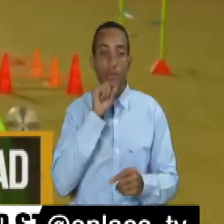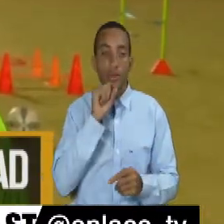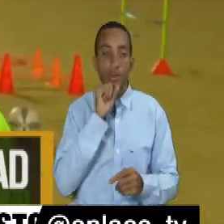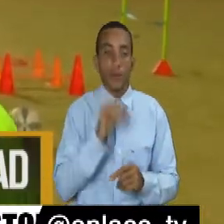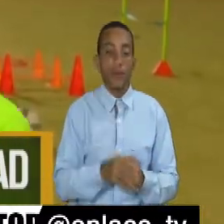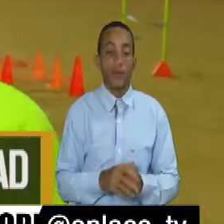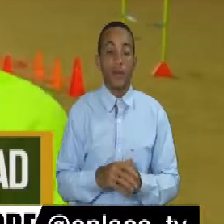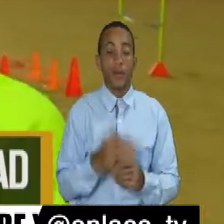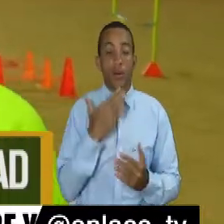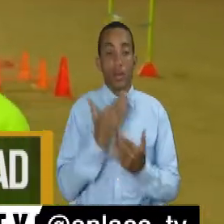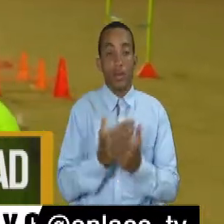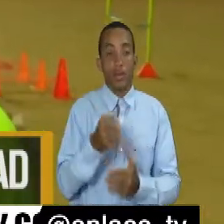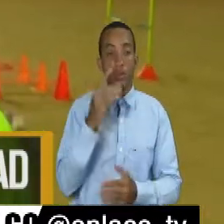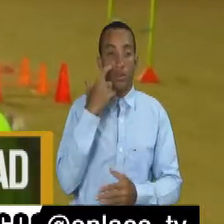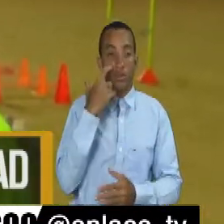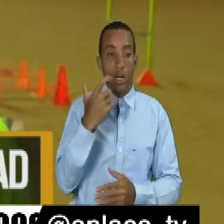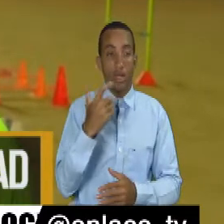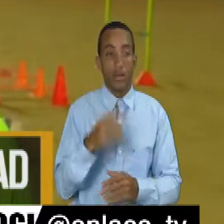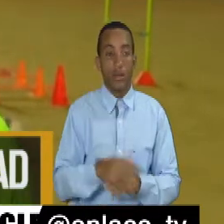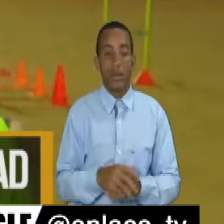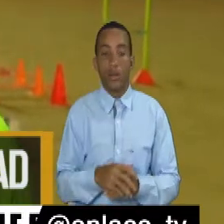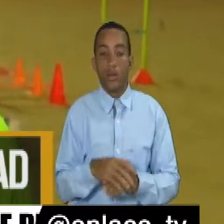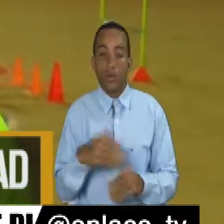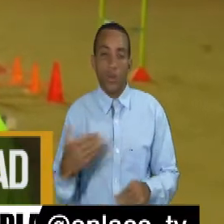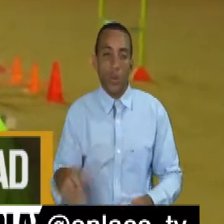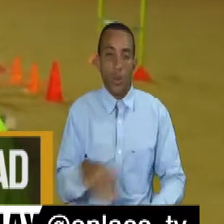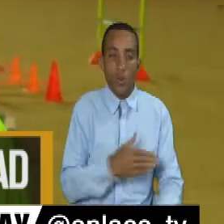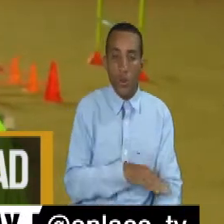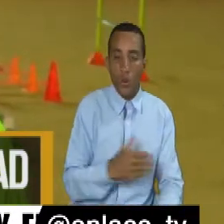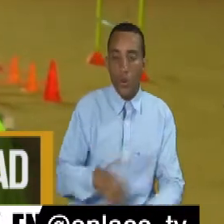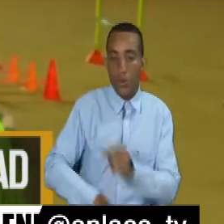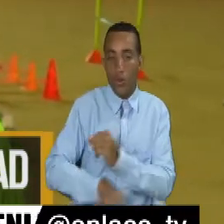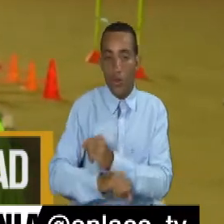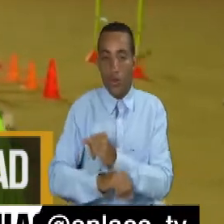sobresalido mucho en futbolísticamente. Por ahora vamos de